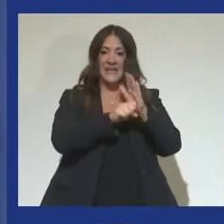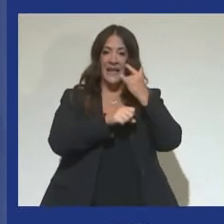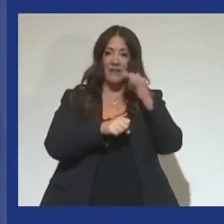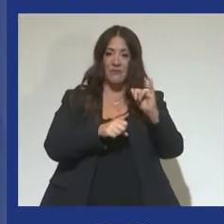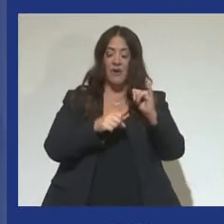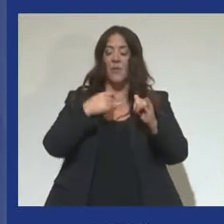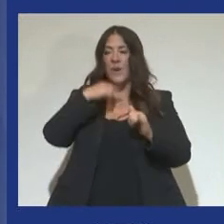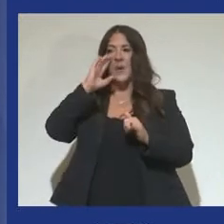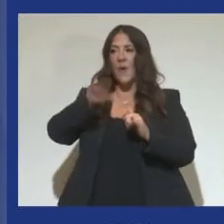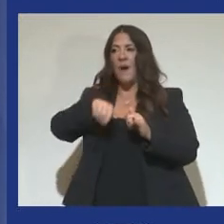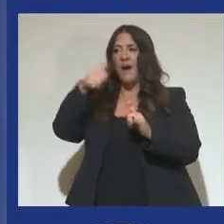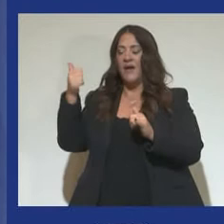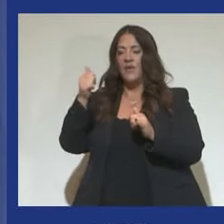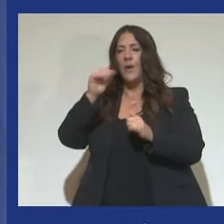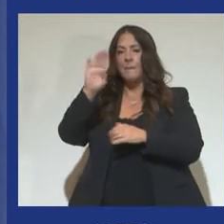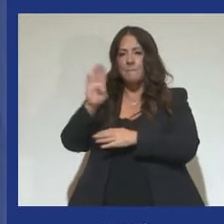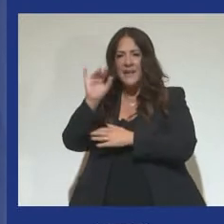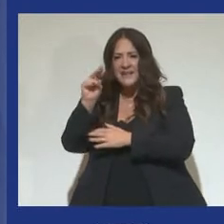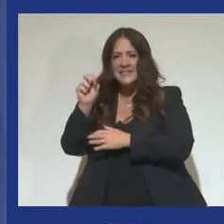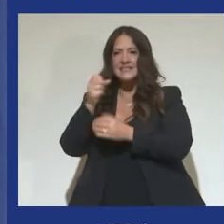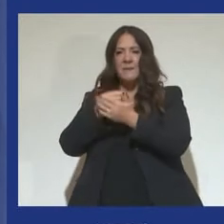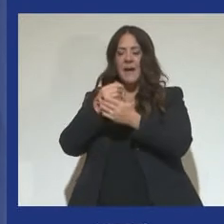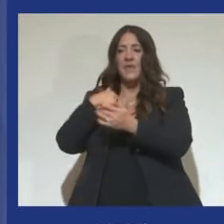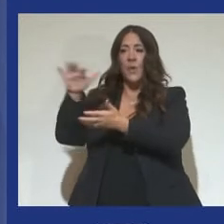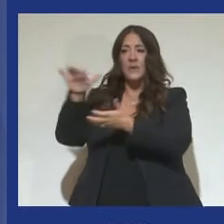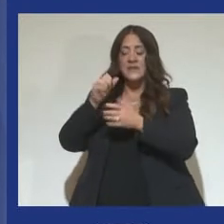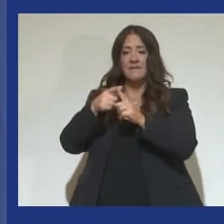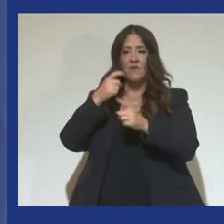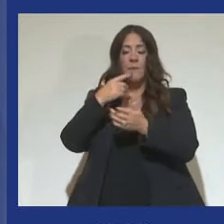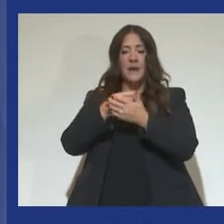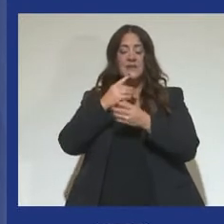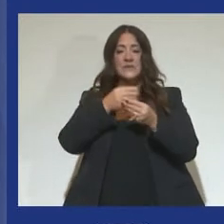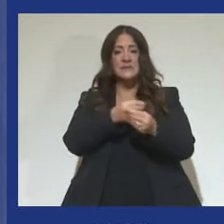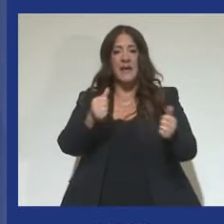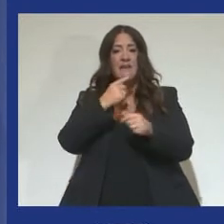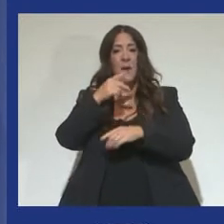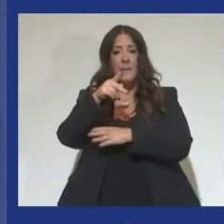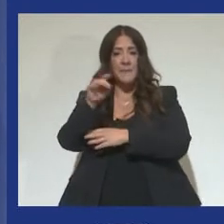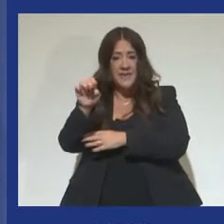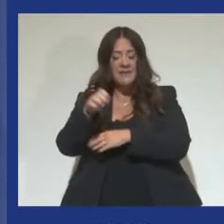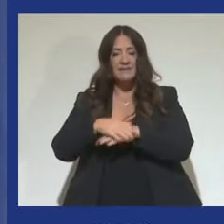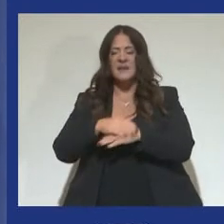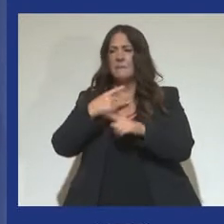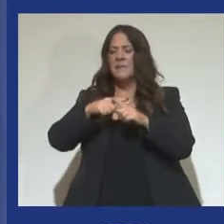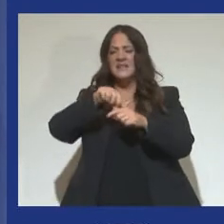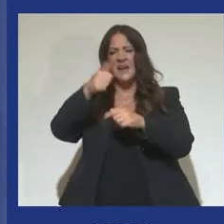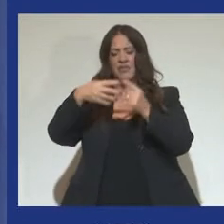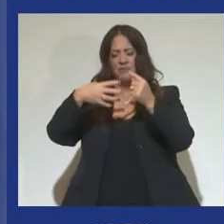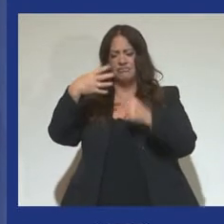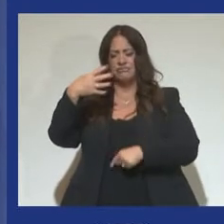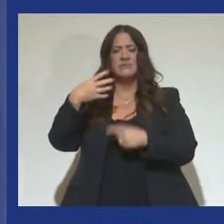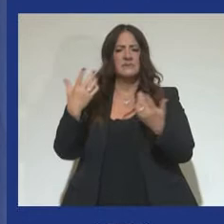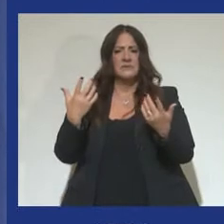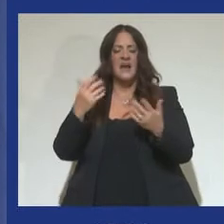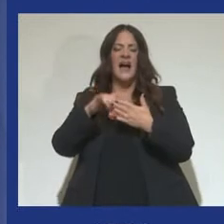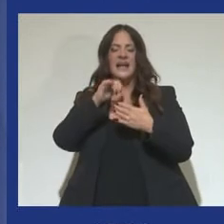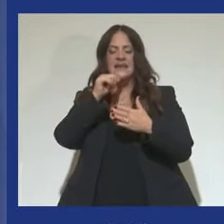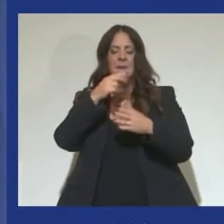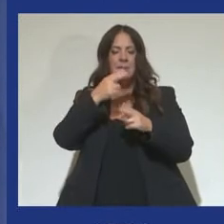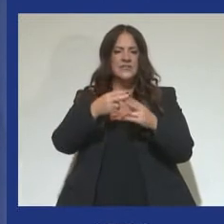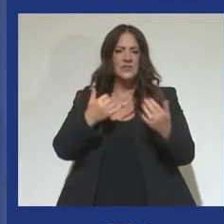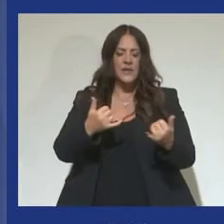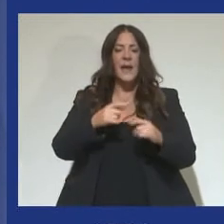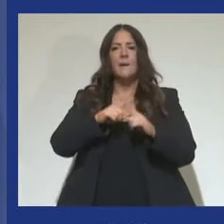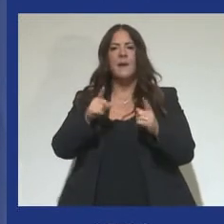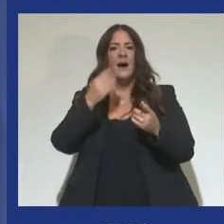tenemos miles de millones más que serán vistos en los préstamos pp pero todo eso me han alistado y otro apoyo que no fue parte de la presentación